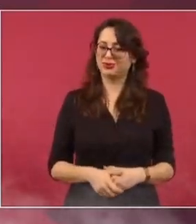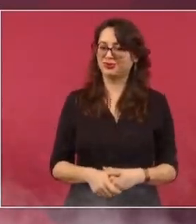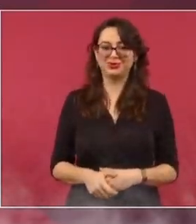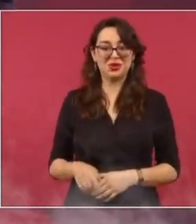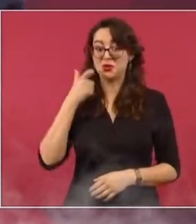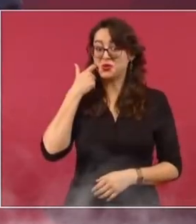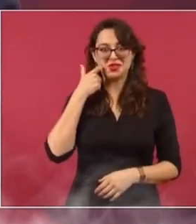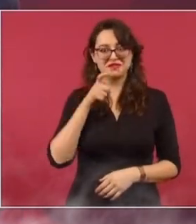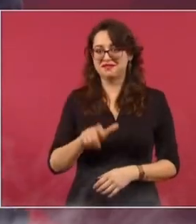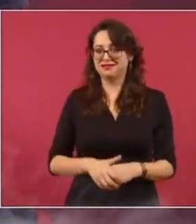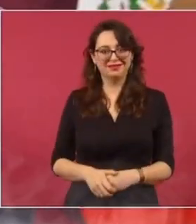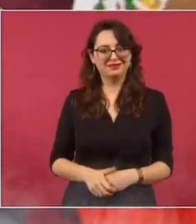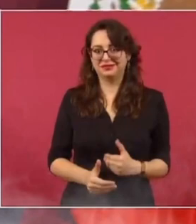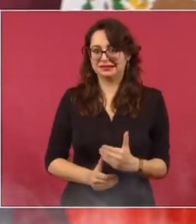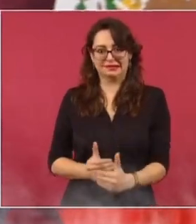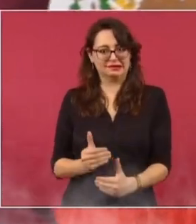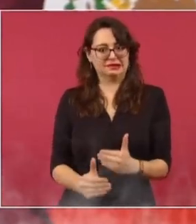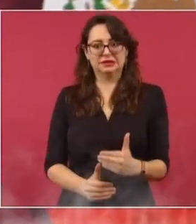está